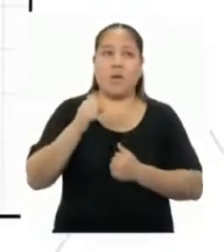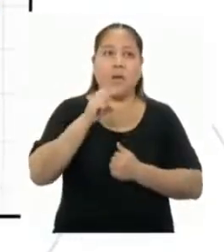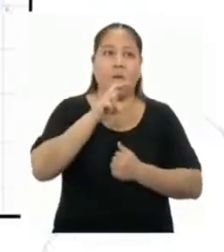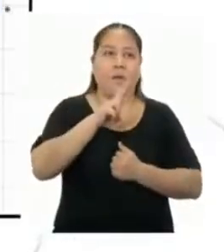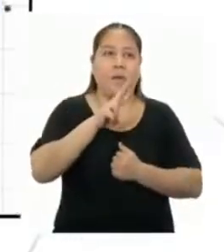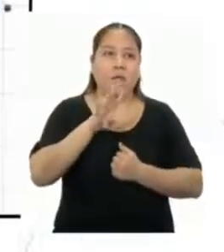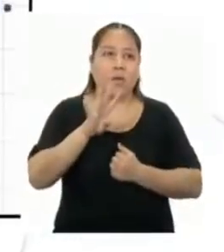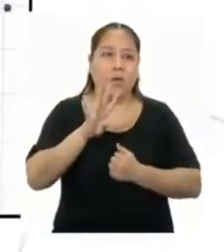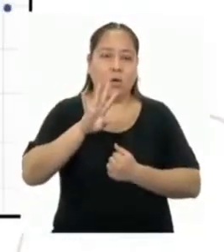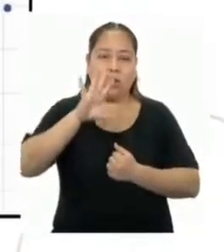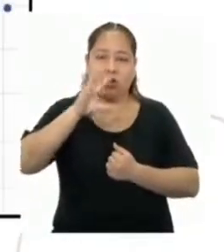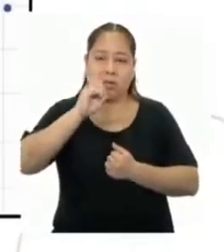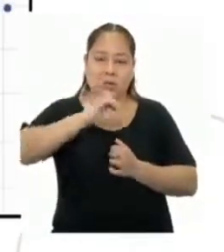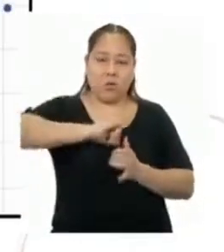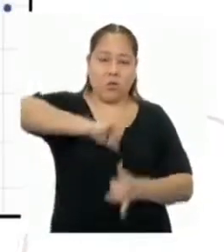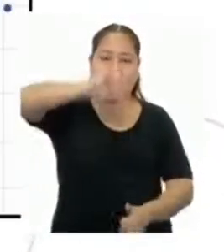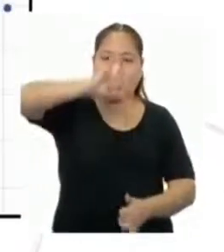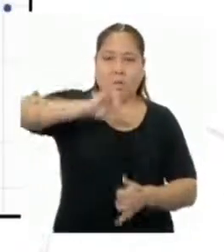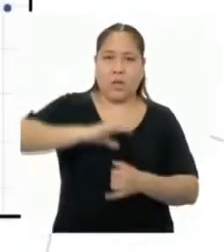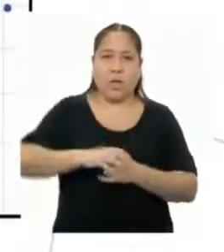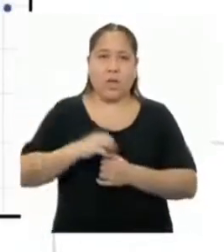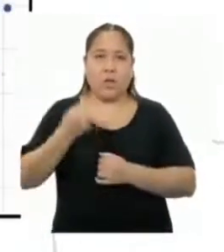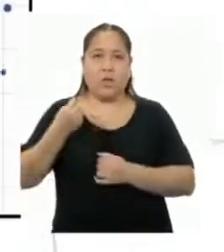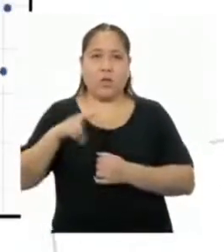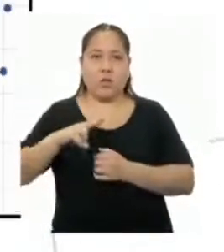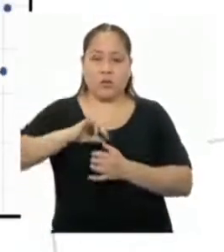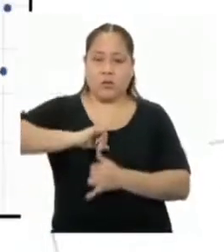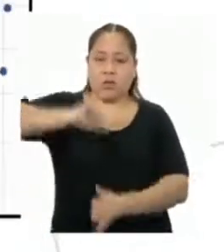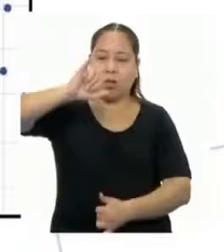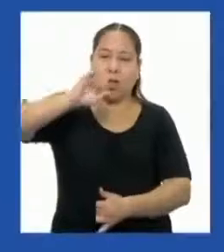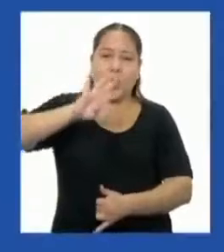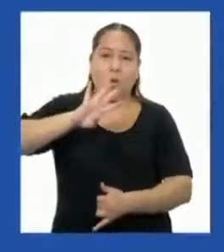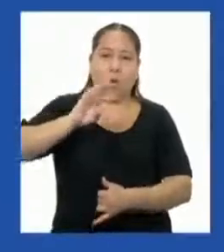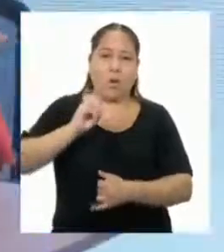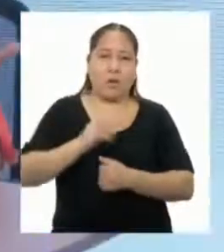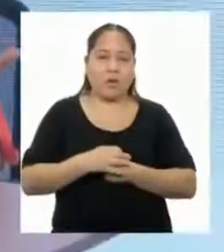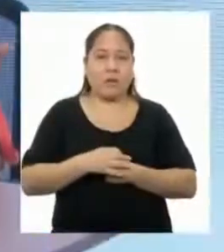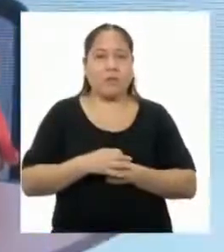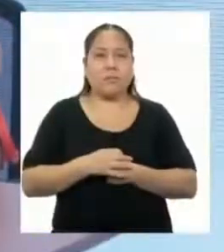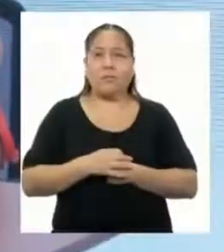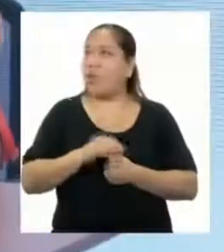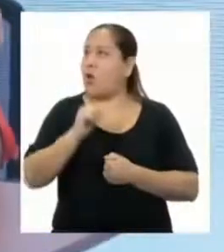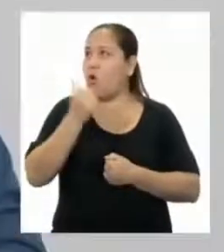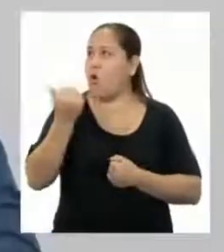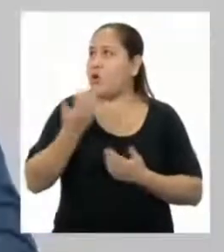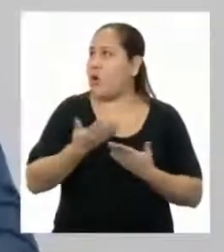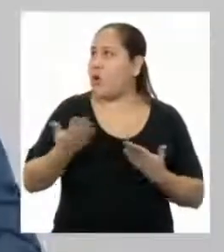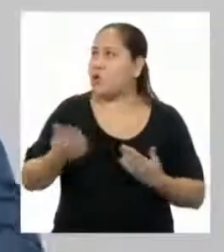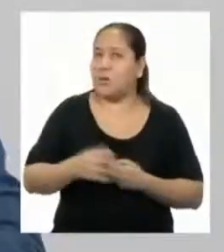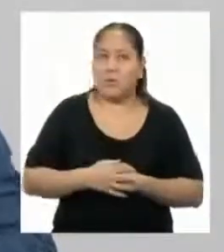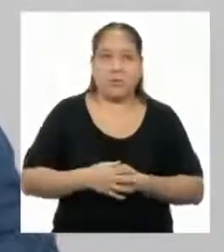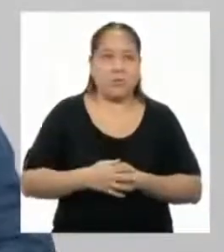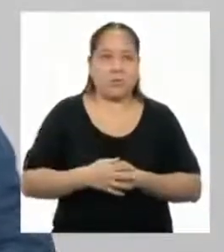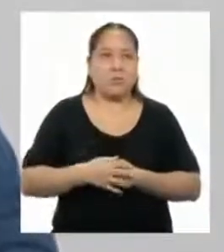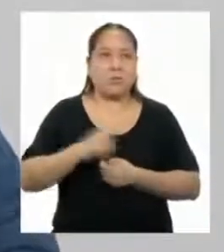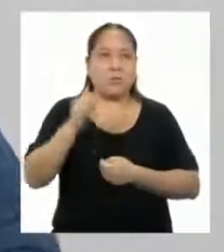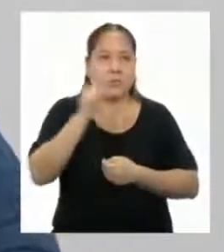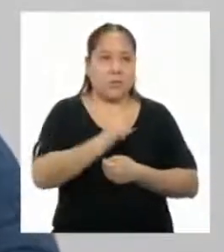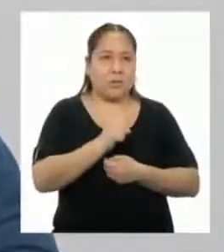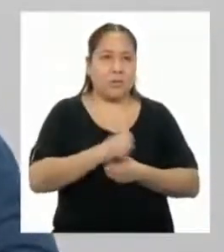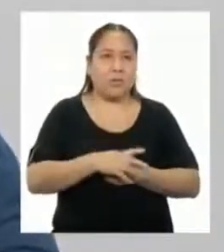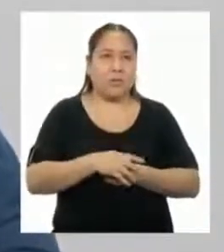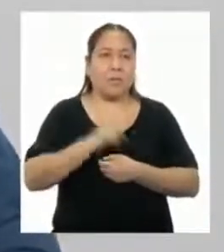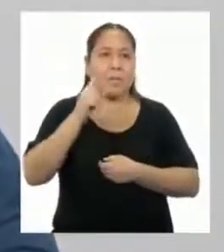24 listones de 50 centímetros y 12 listones de 40 centímetros. ¿Algún otro requisito? Sí,